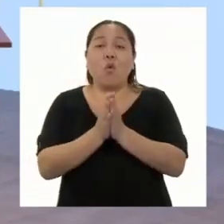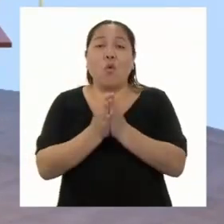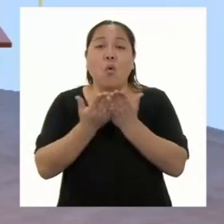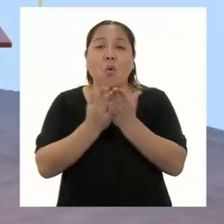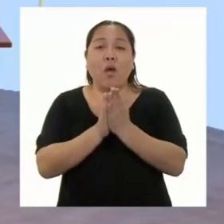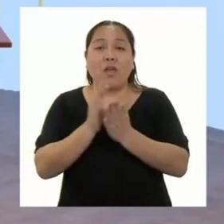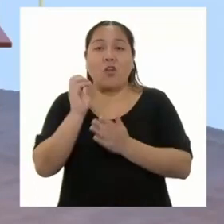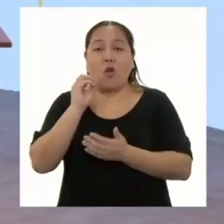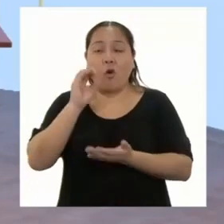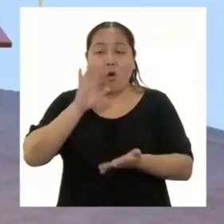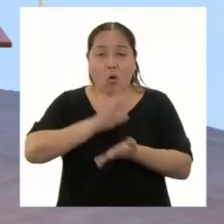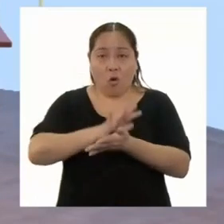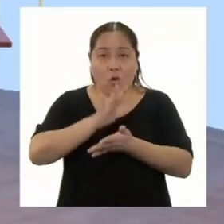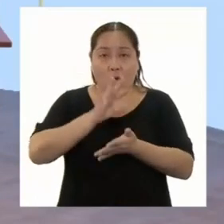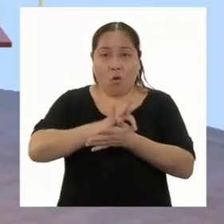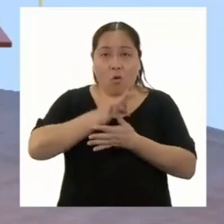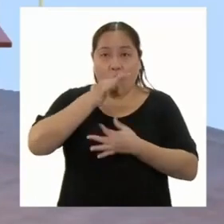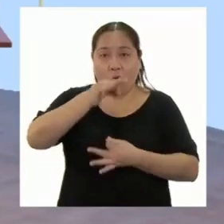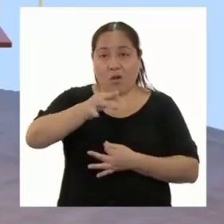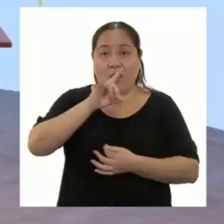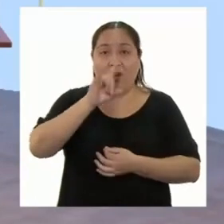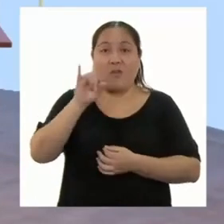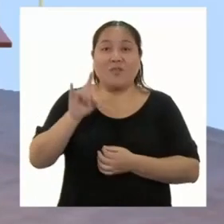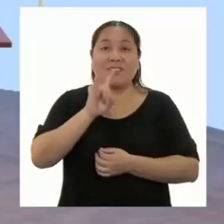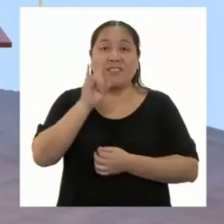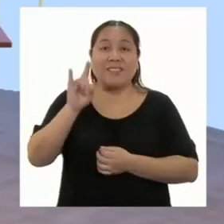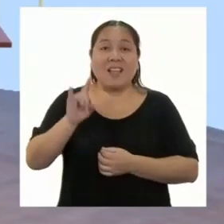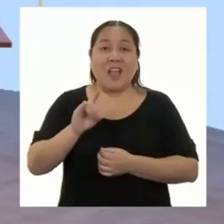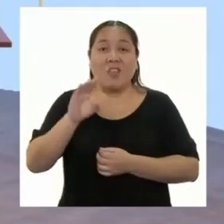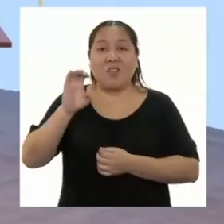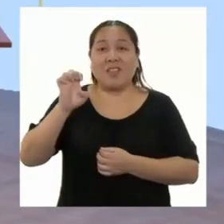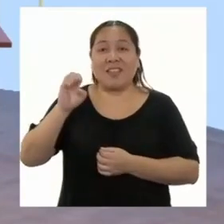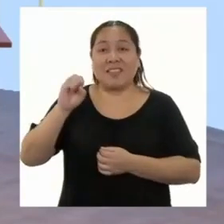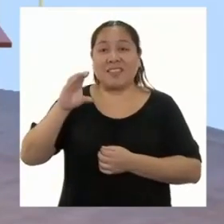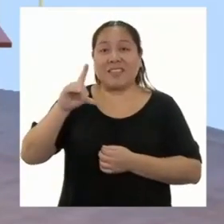hoja usando una escala de